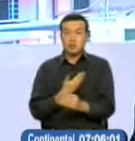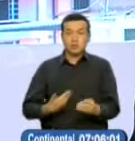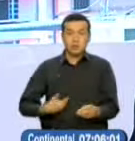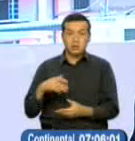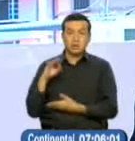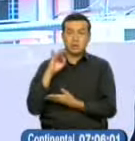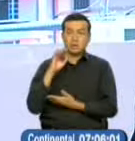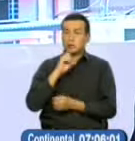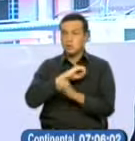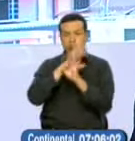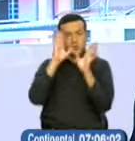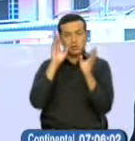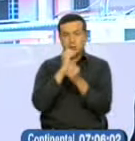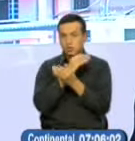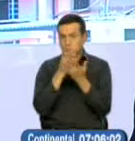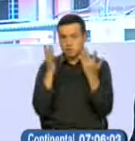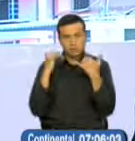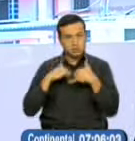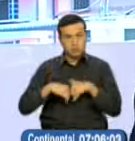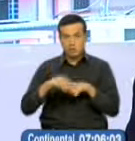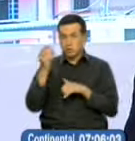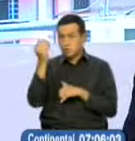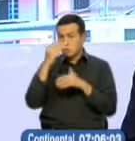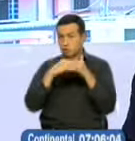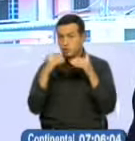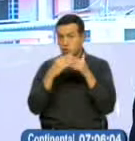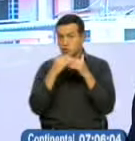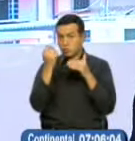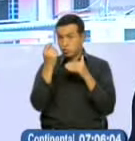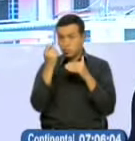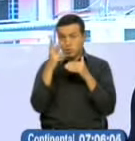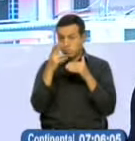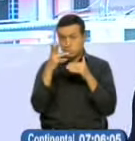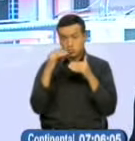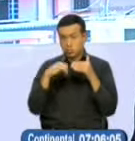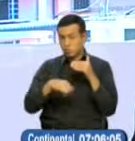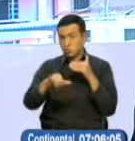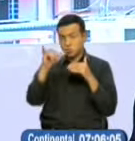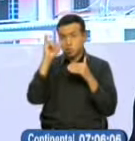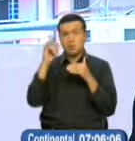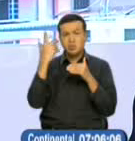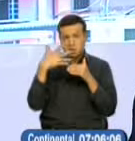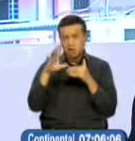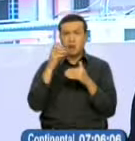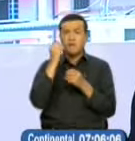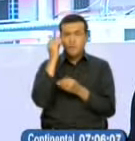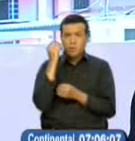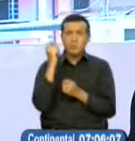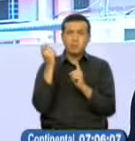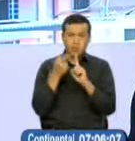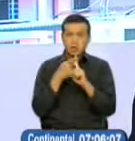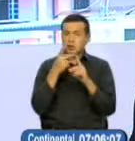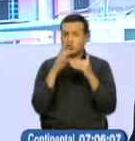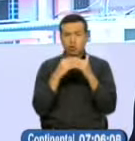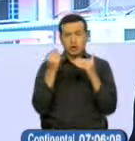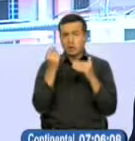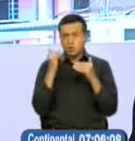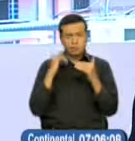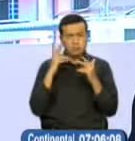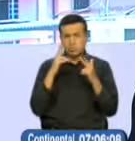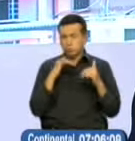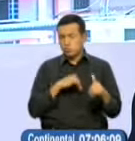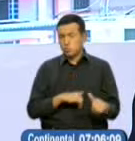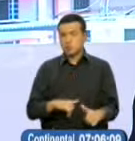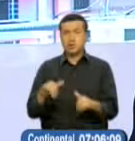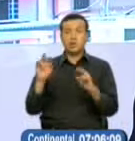electo ha sido muy claro. Vamos a mantener la dolarización, lo ha dicho en reiteradas ocasiones de un sinnúmero de formas. Vamos a mantener la dolarización